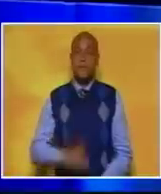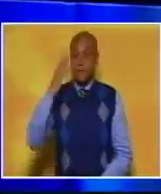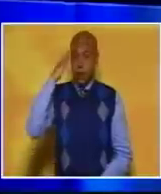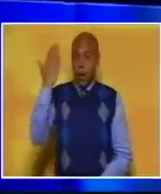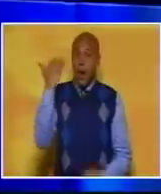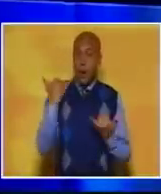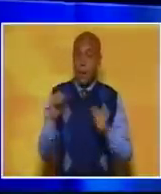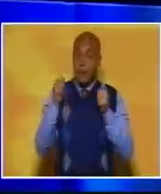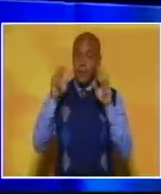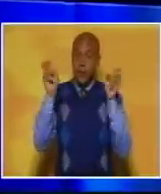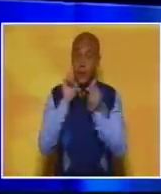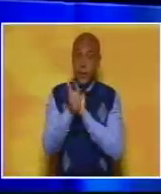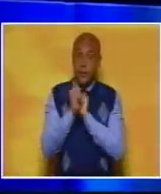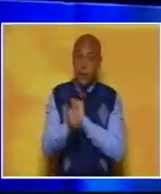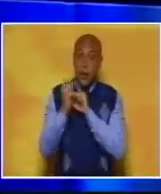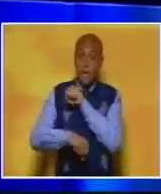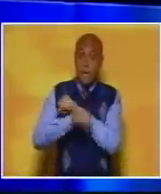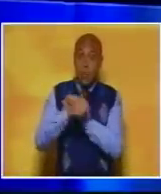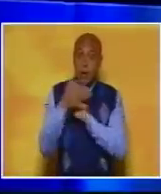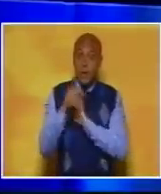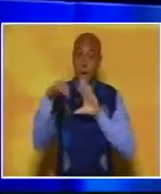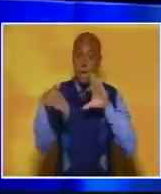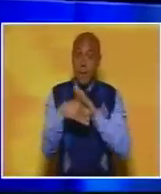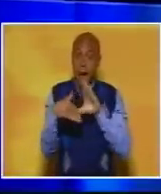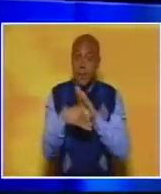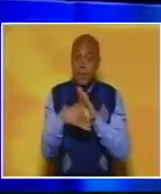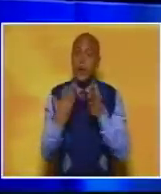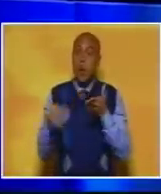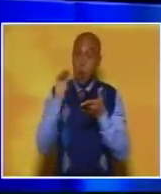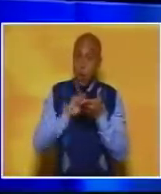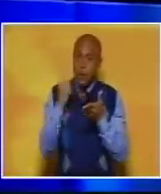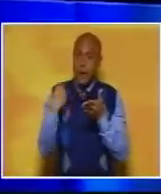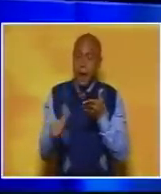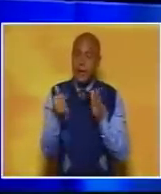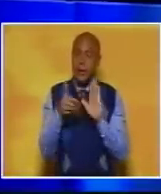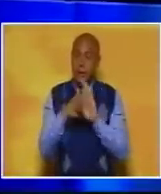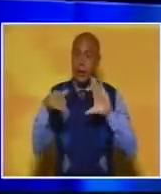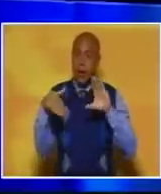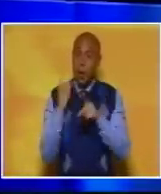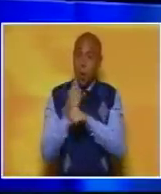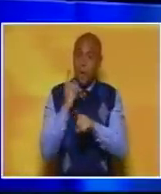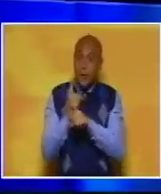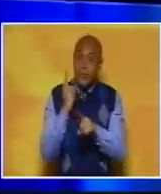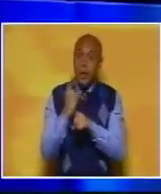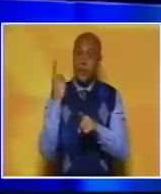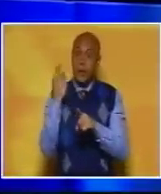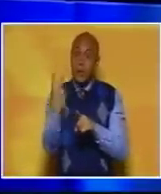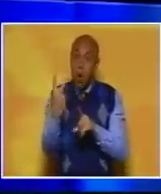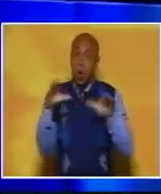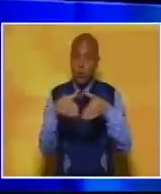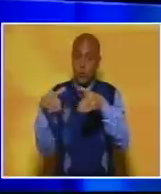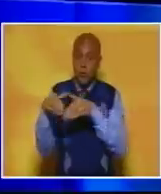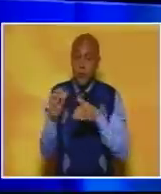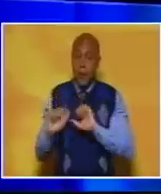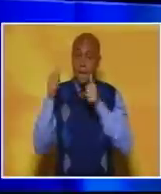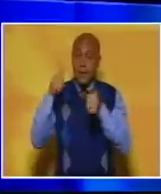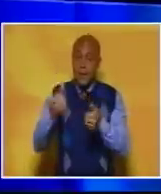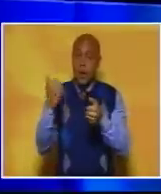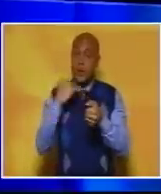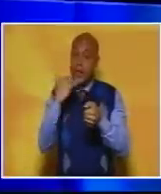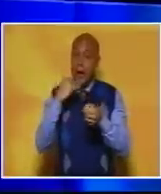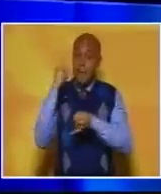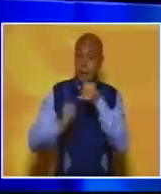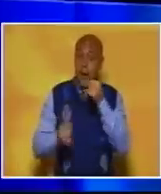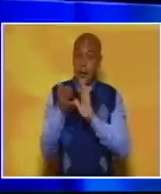Hola amigos, iniciamos los deportes con fútbol porque este martes se reanudó la acción de la Liga de Campeones con los dos primeros partidos de la ida de los octavos de